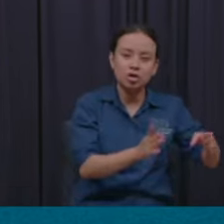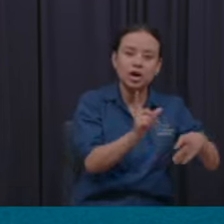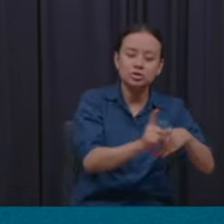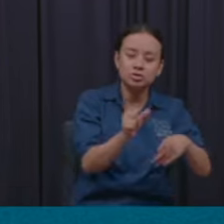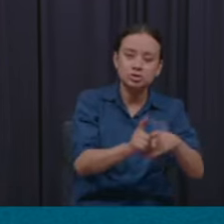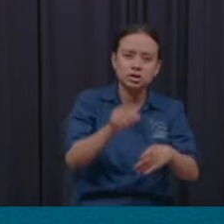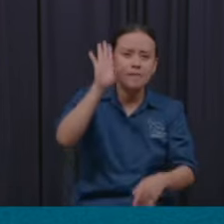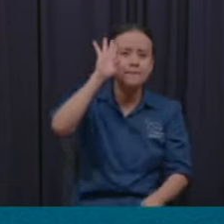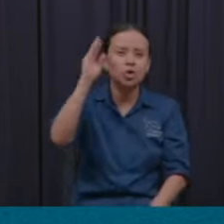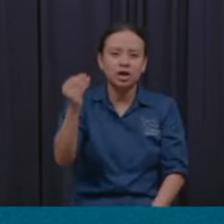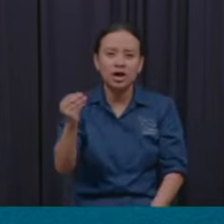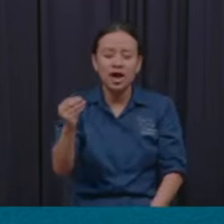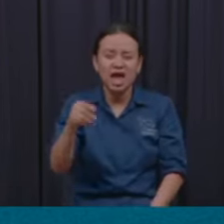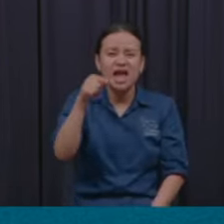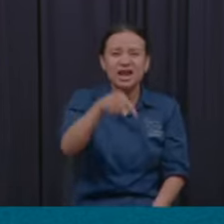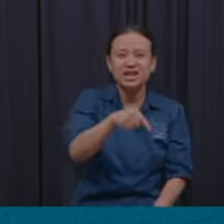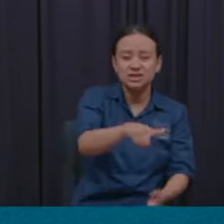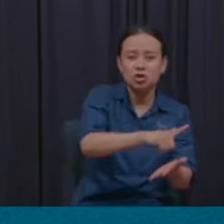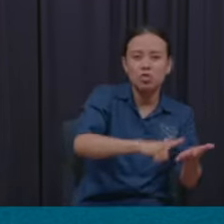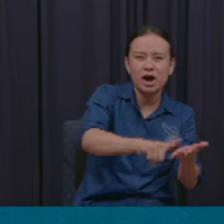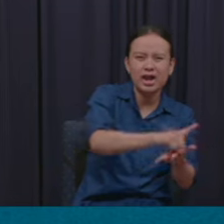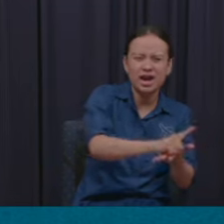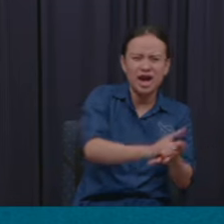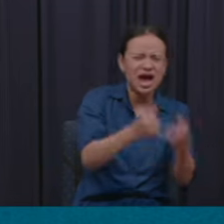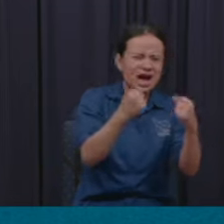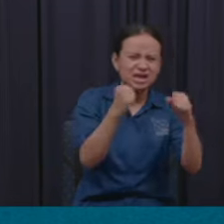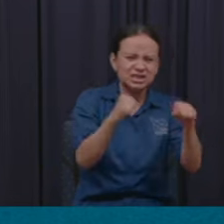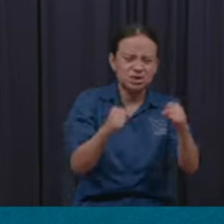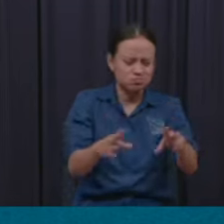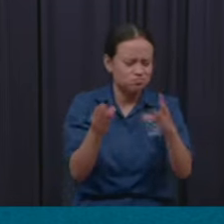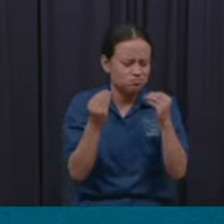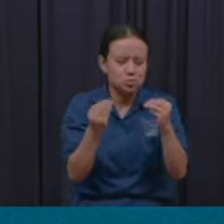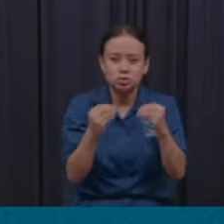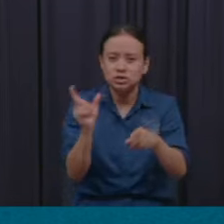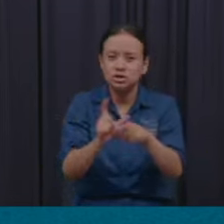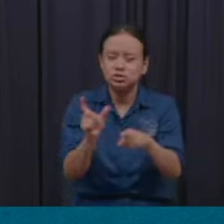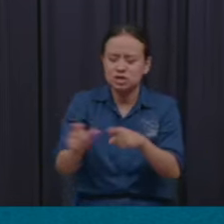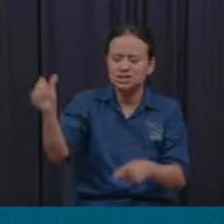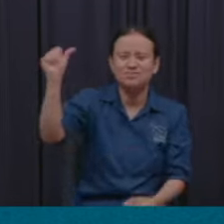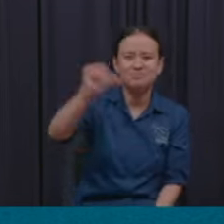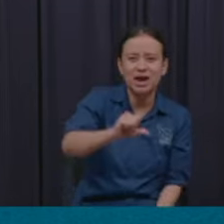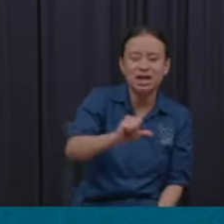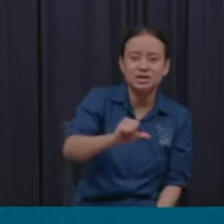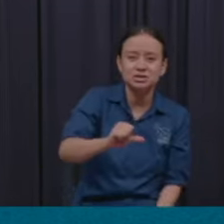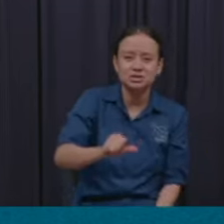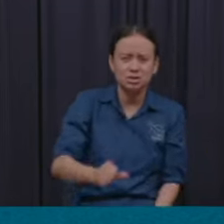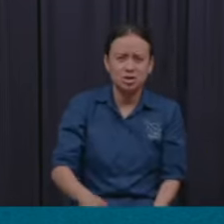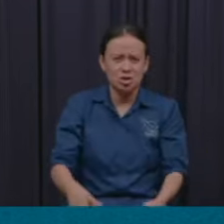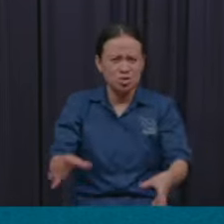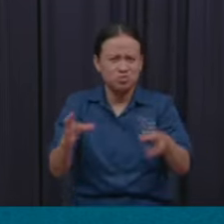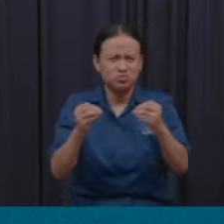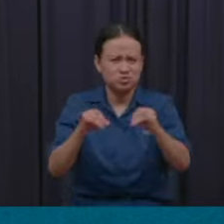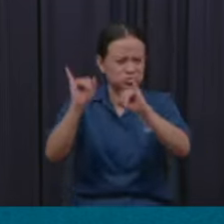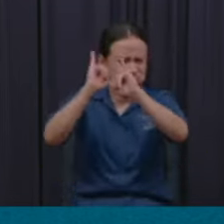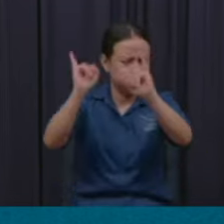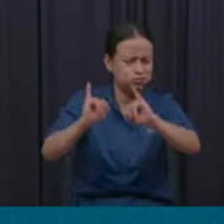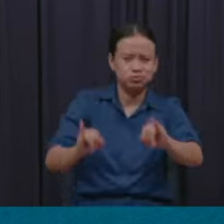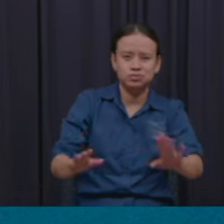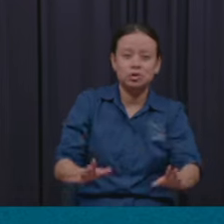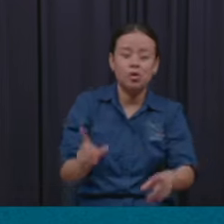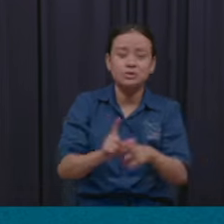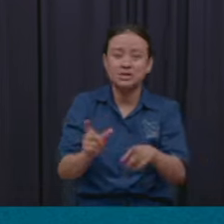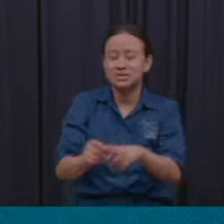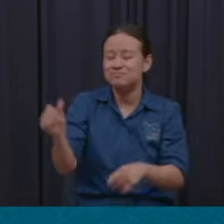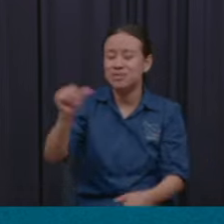habían cometido abominaciones, se habían cometido aberraciones, se habían hecho cosas desagradables para Dios. Y el